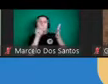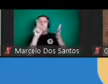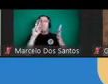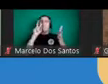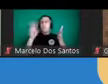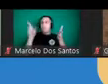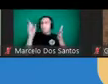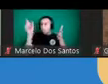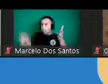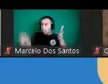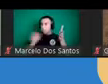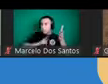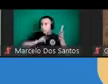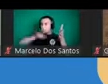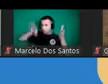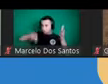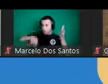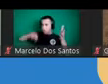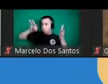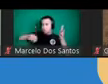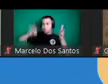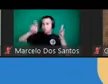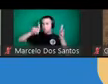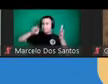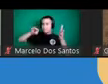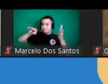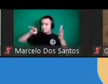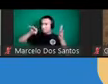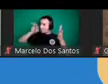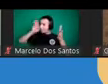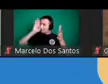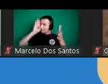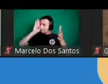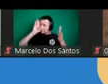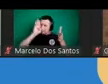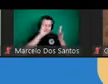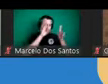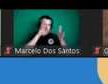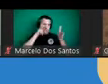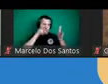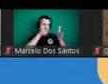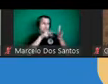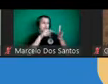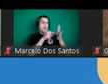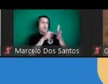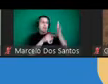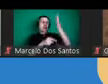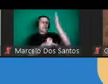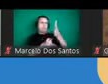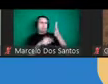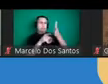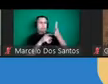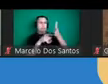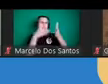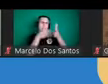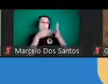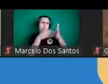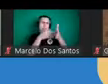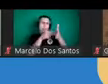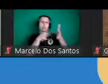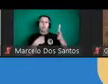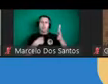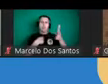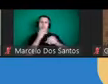ir eliminándolas o paliándolas para que todos podamos participar. Esa es la mirada que hay que tener. Excelente la observación del compañero.